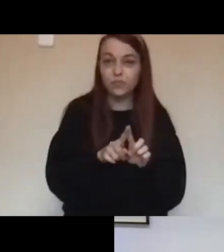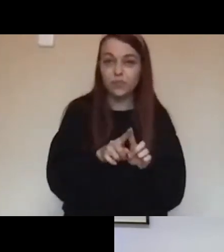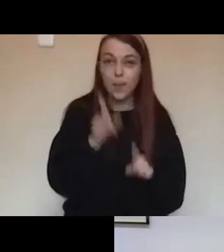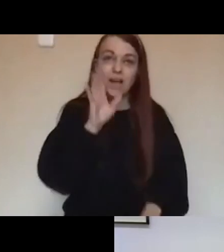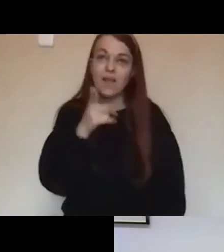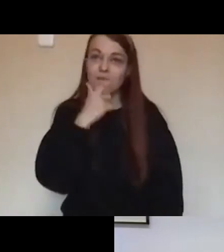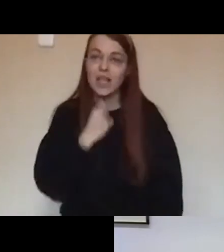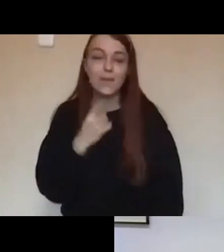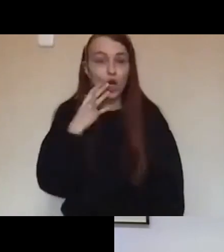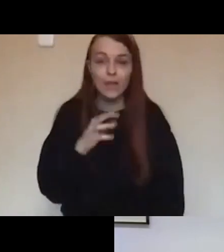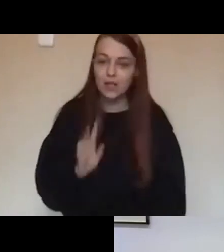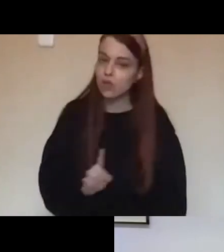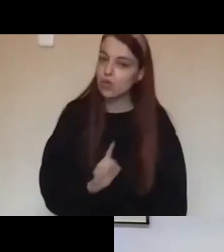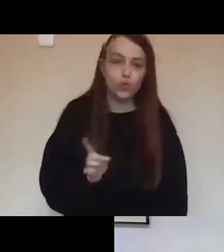parecer.